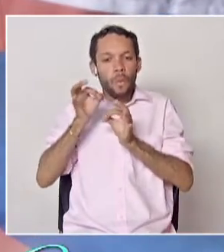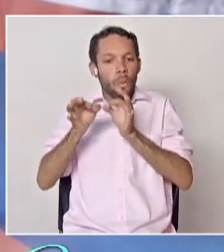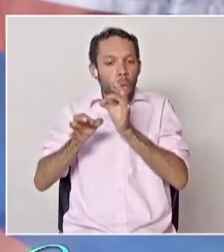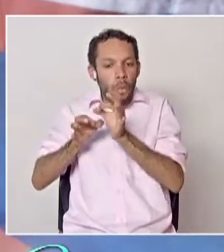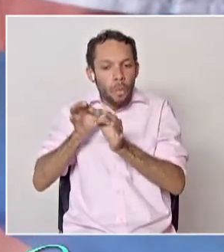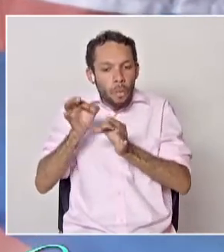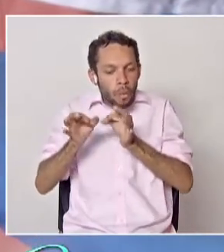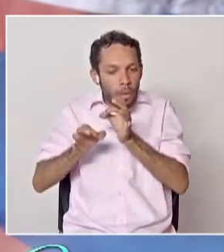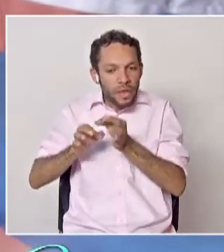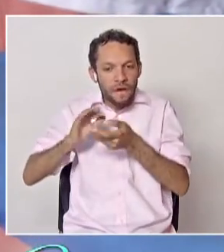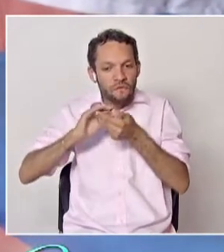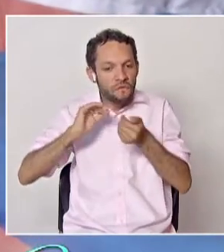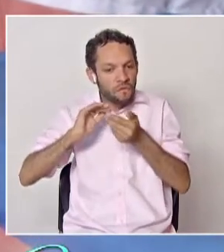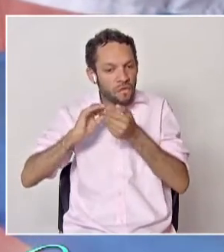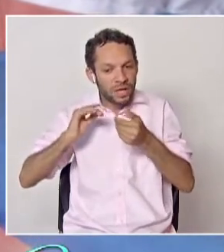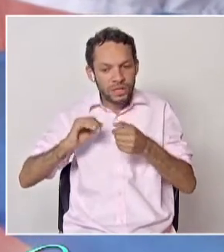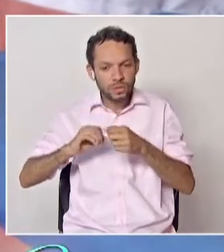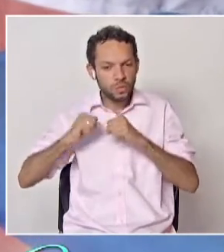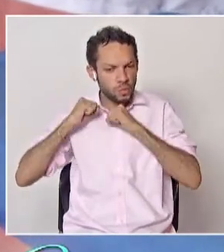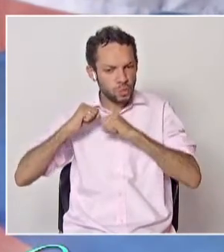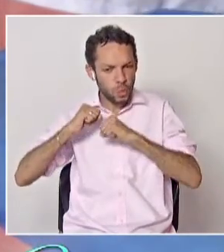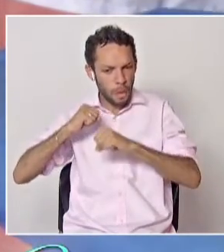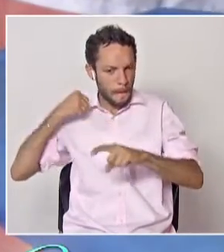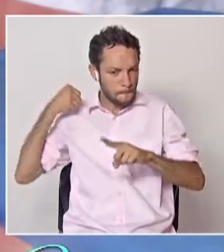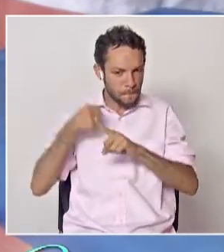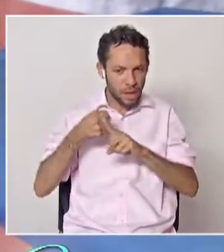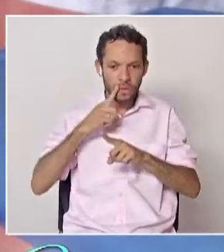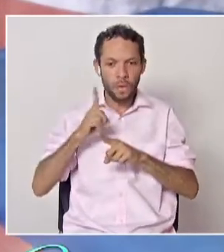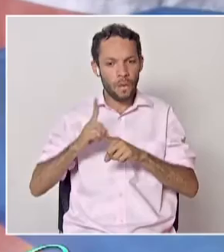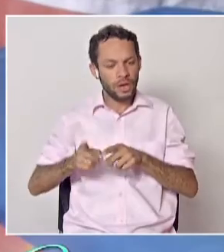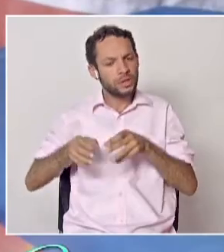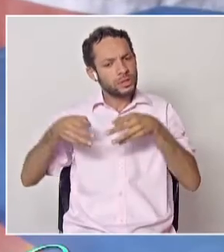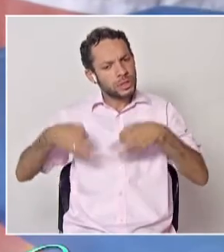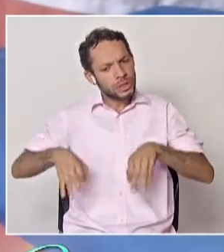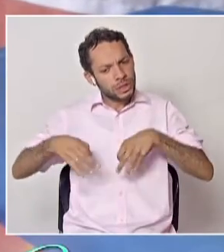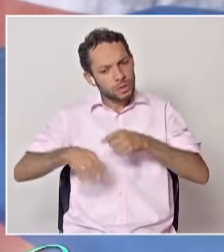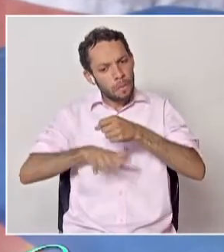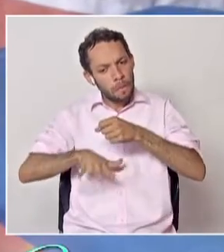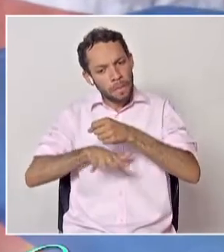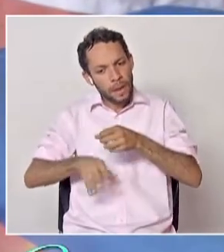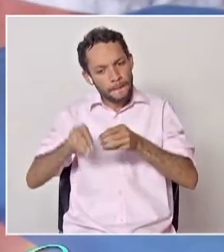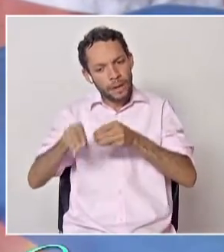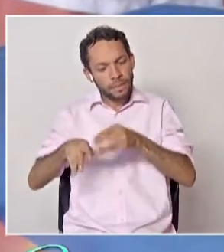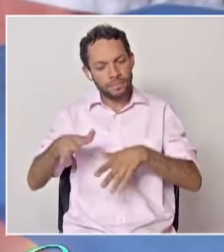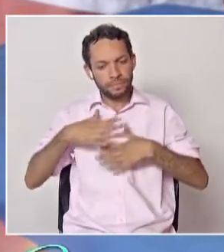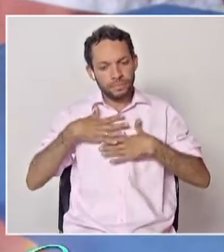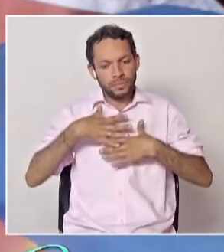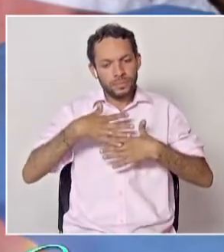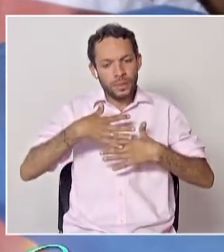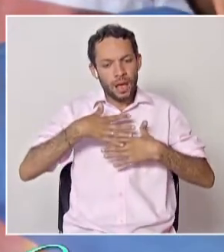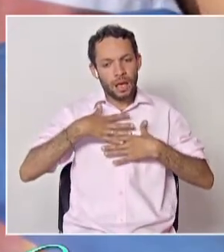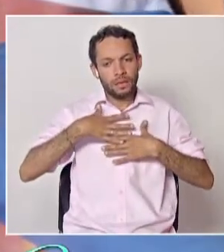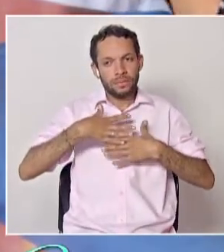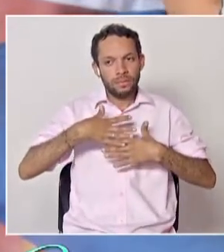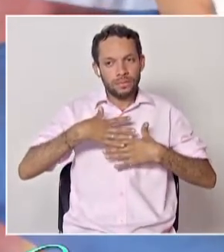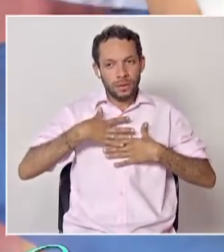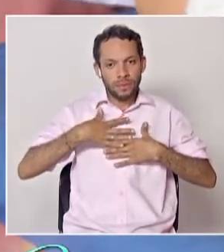hacer. No se requiere de mucha fuerza. Inhala, exhala.